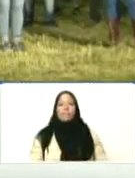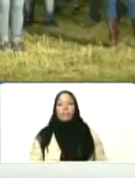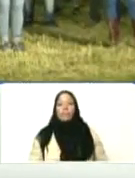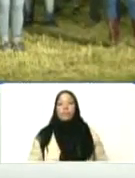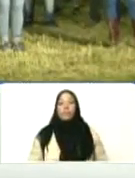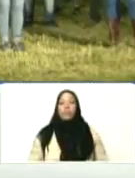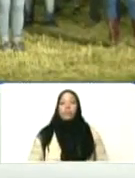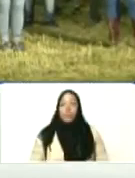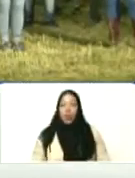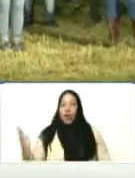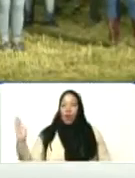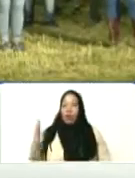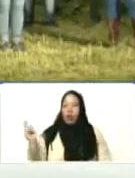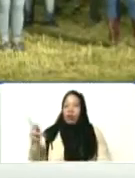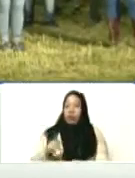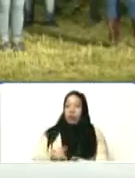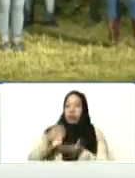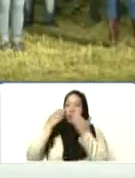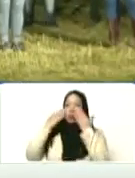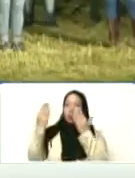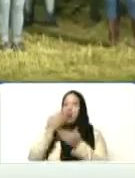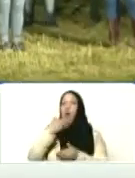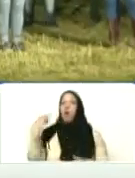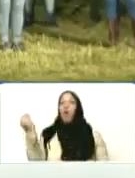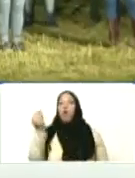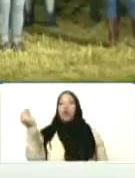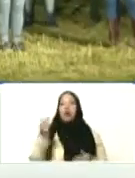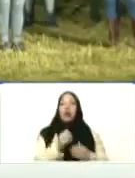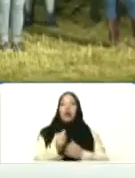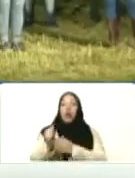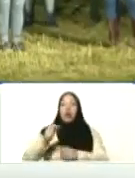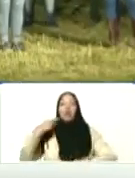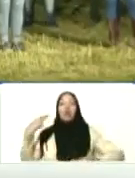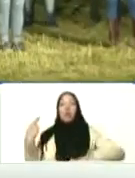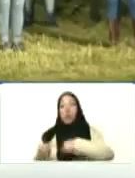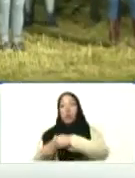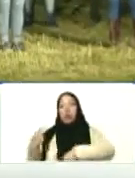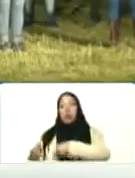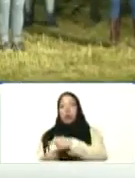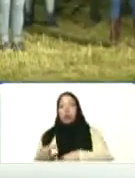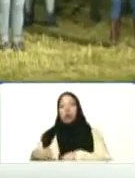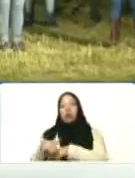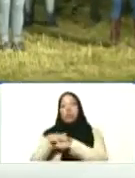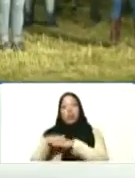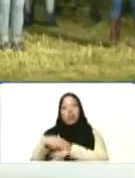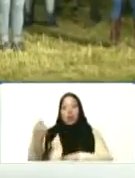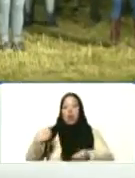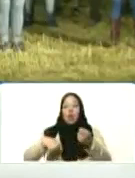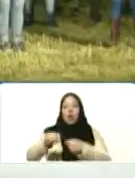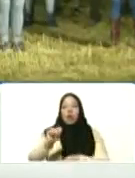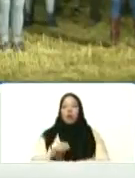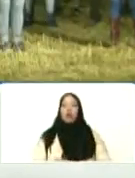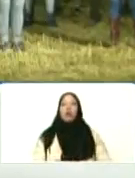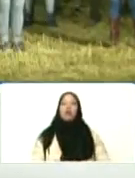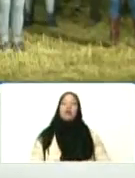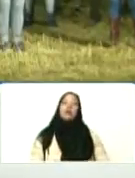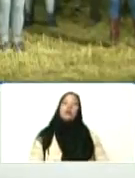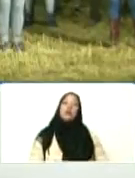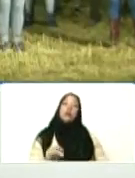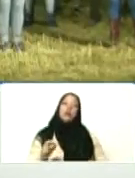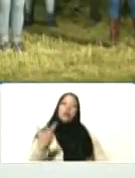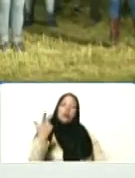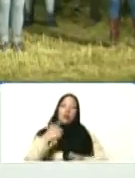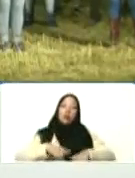aquí, joven lideresa revolucionaria, Desly, ministra de Comercio. En tercer